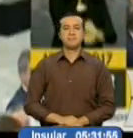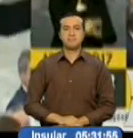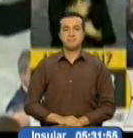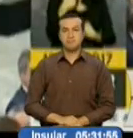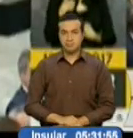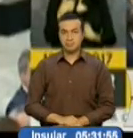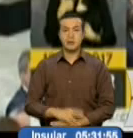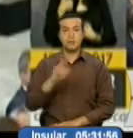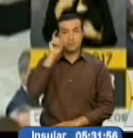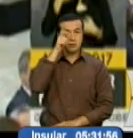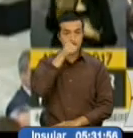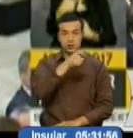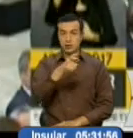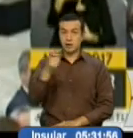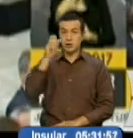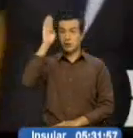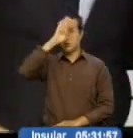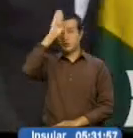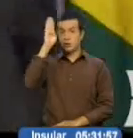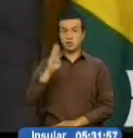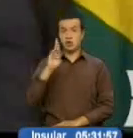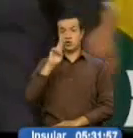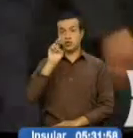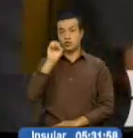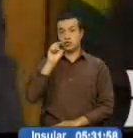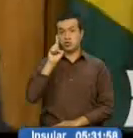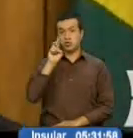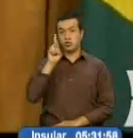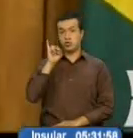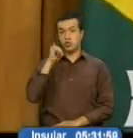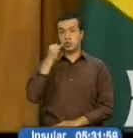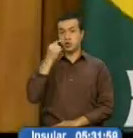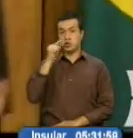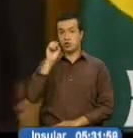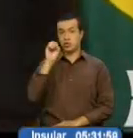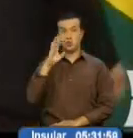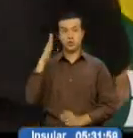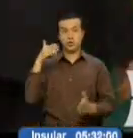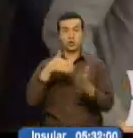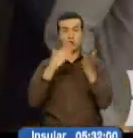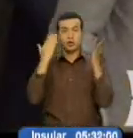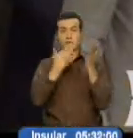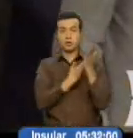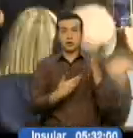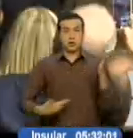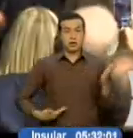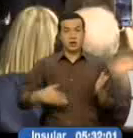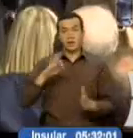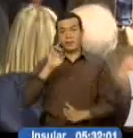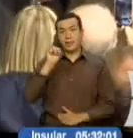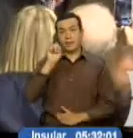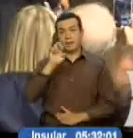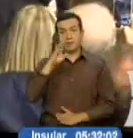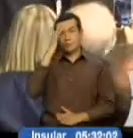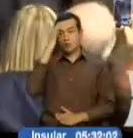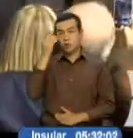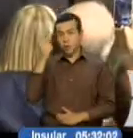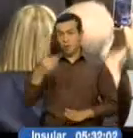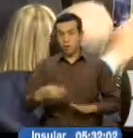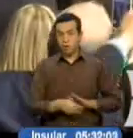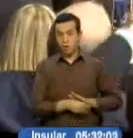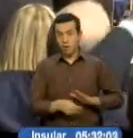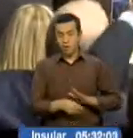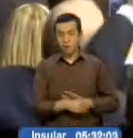Y el fiscal general de Brasil, Rodrigo Janot, presentó formalmente una acusación contra el presidente Michel Temer por recibir sobornos.